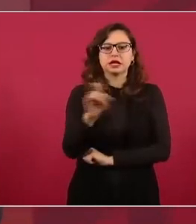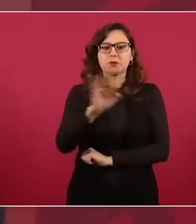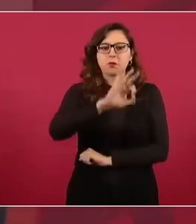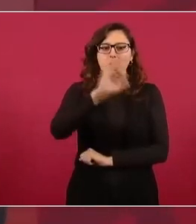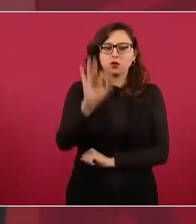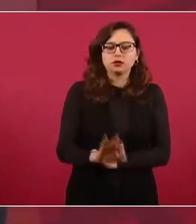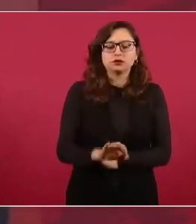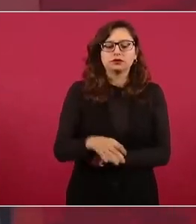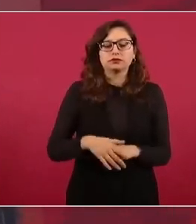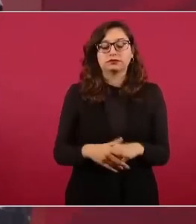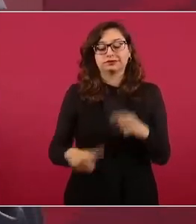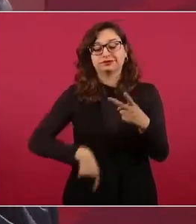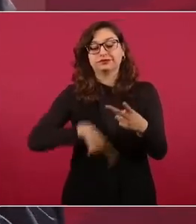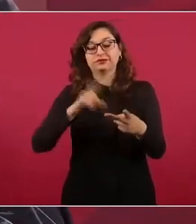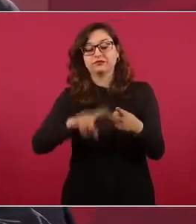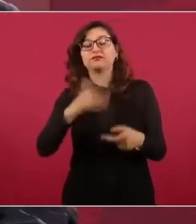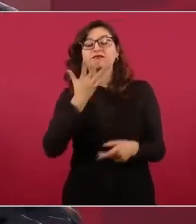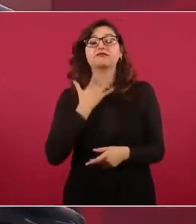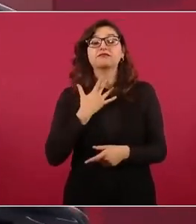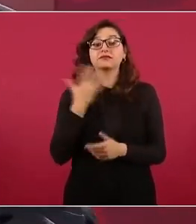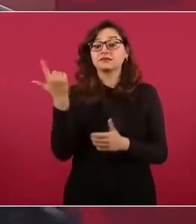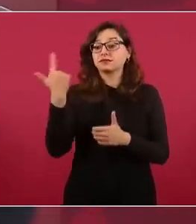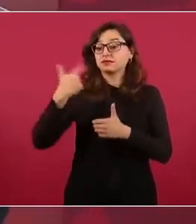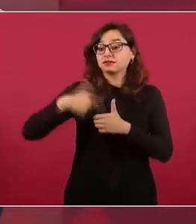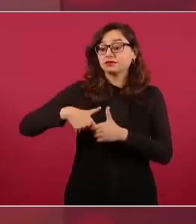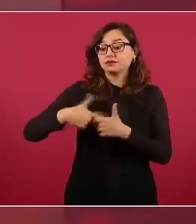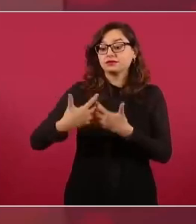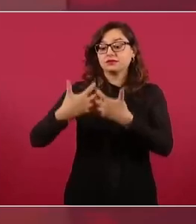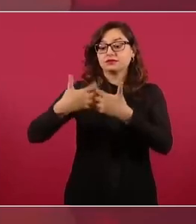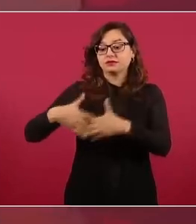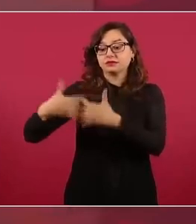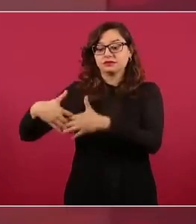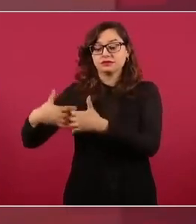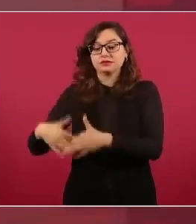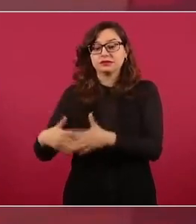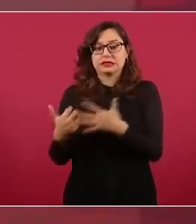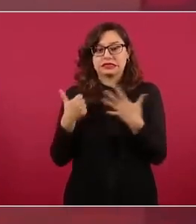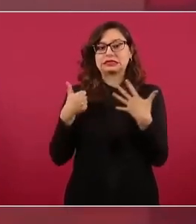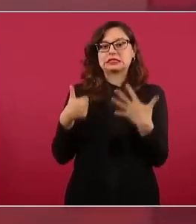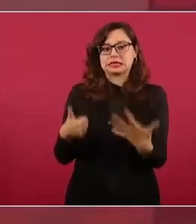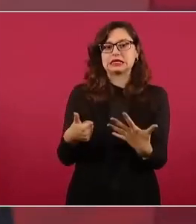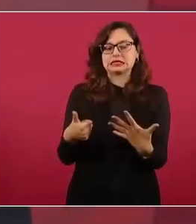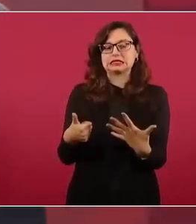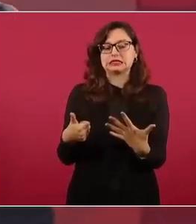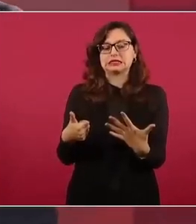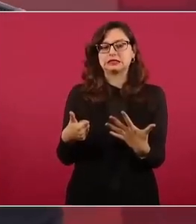Las refinerías, las seis que dejaron,